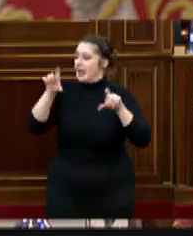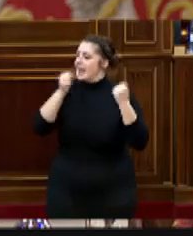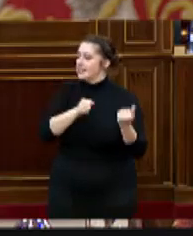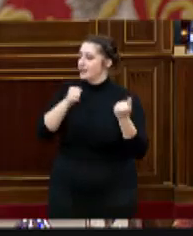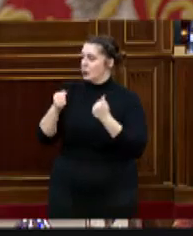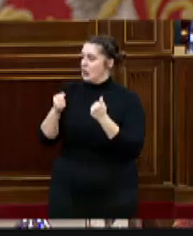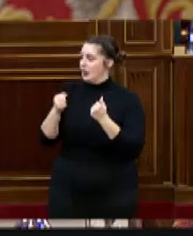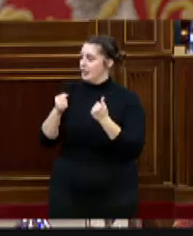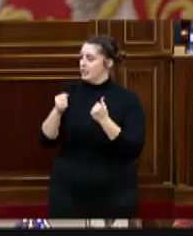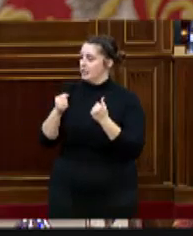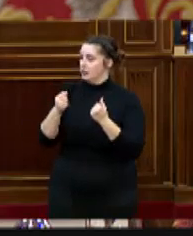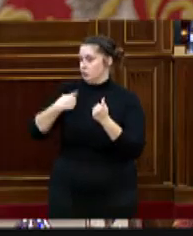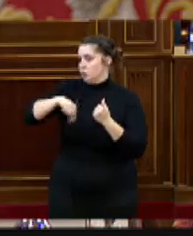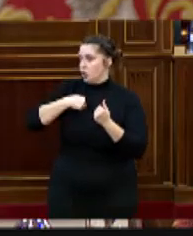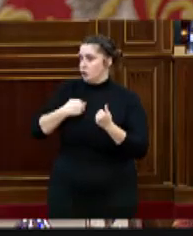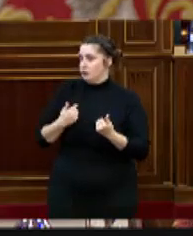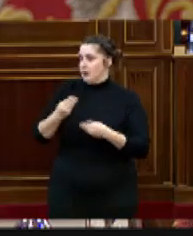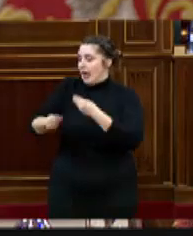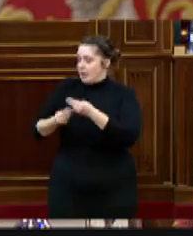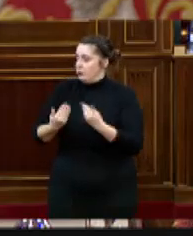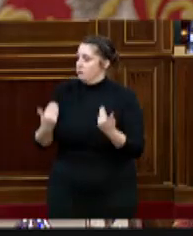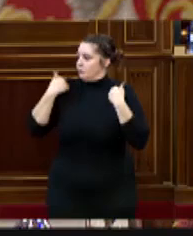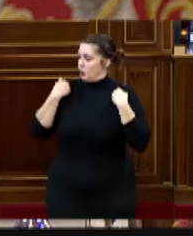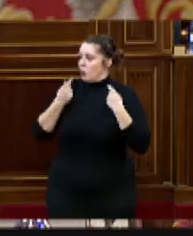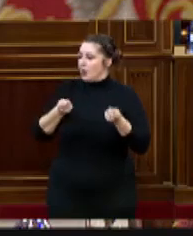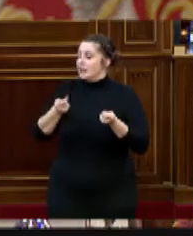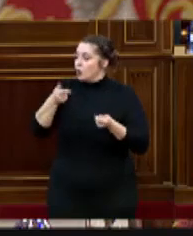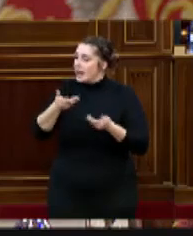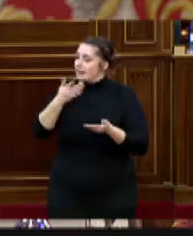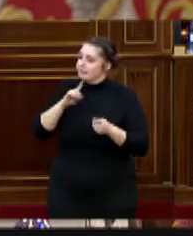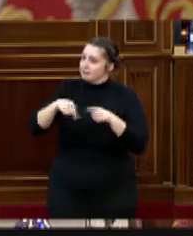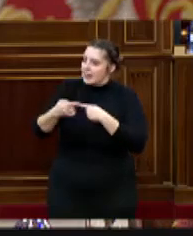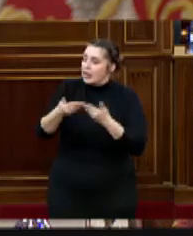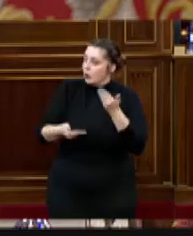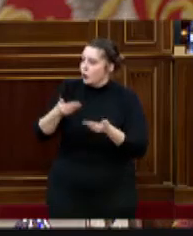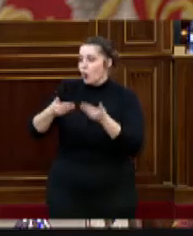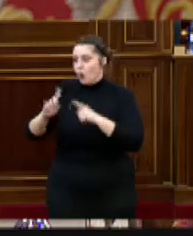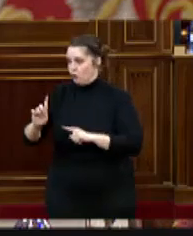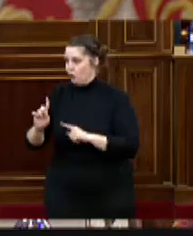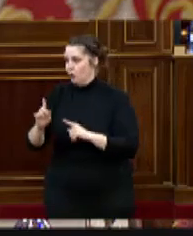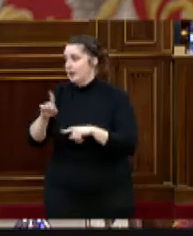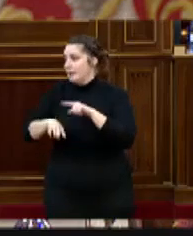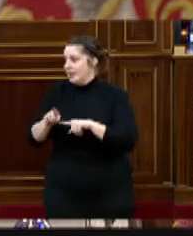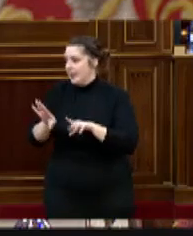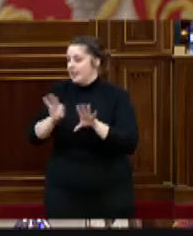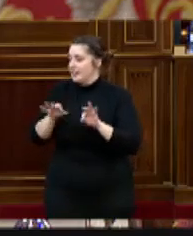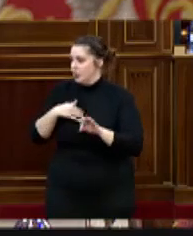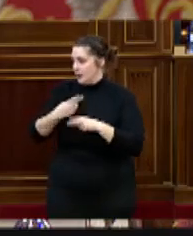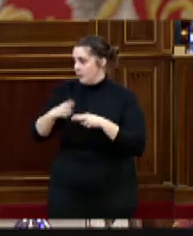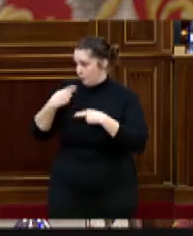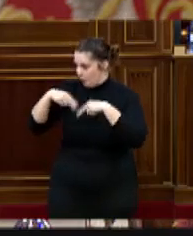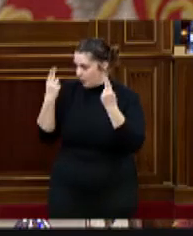manejan manejamos estos hechos y llegamos aquí a un punto importante iniciativa